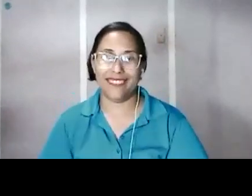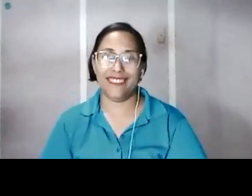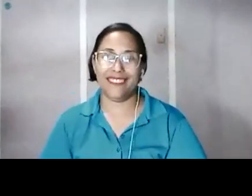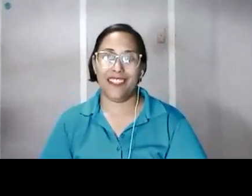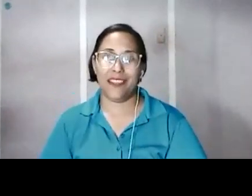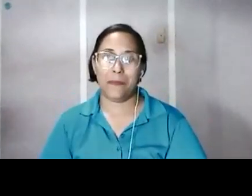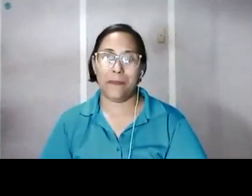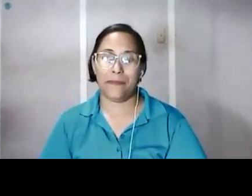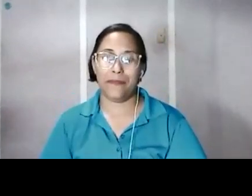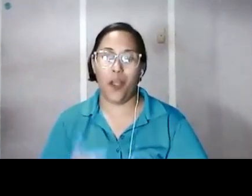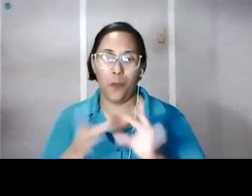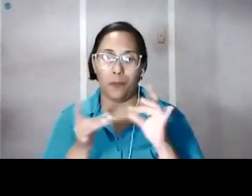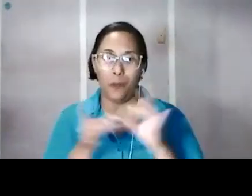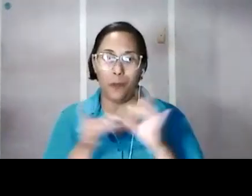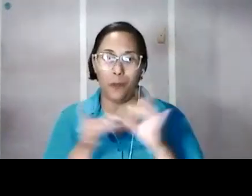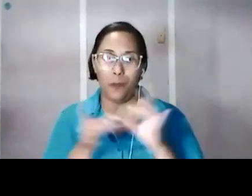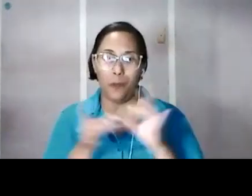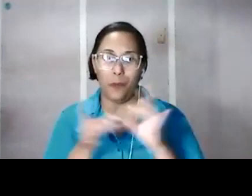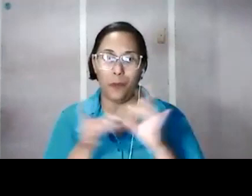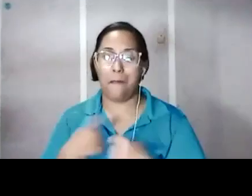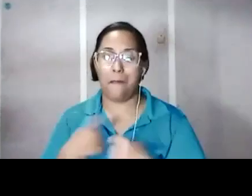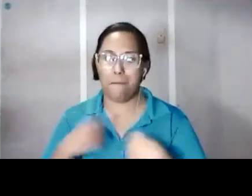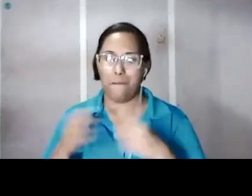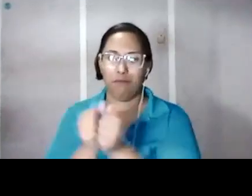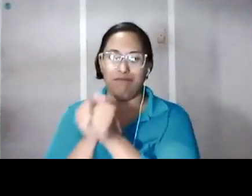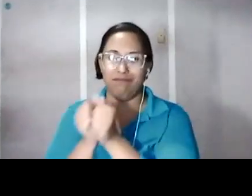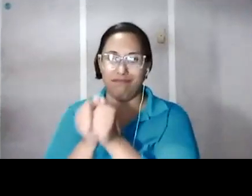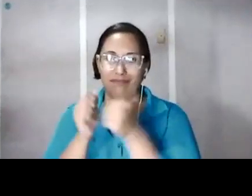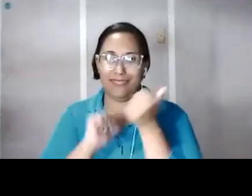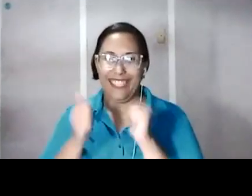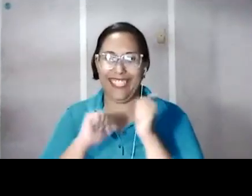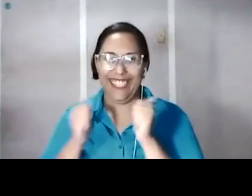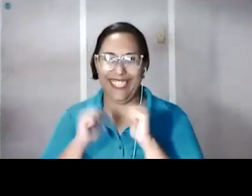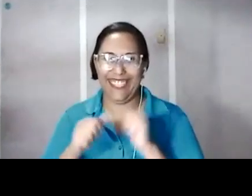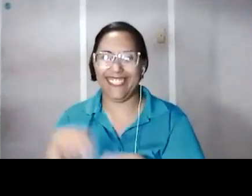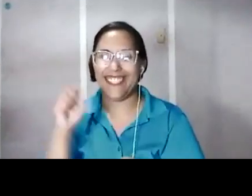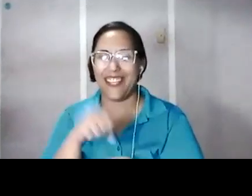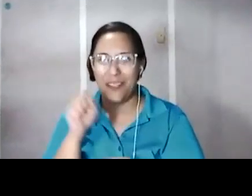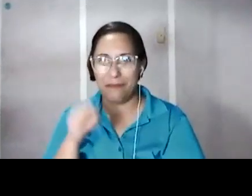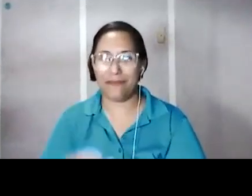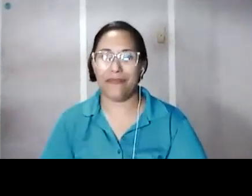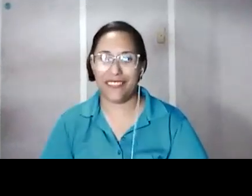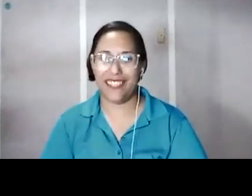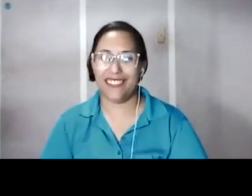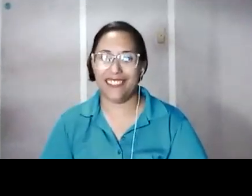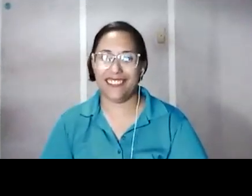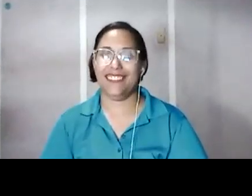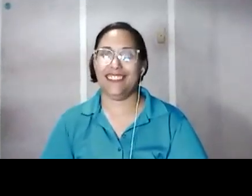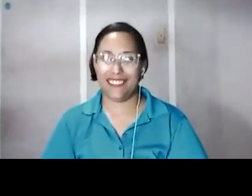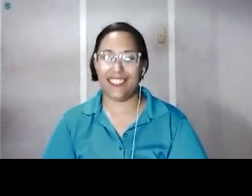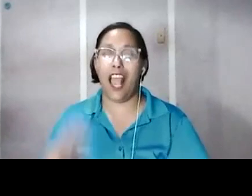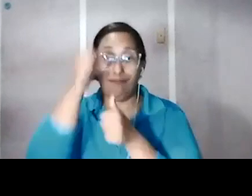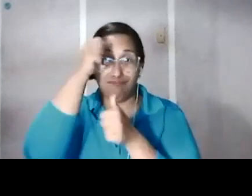Comenta Rafael Cabrera que fueron juntos a esa actividad. Sí, dile que creo que sí, que la recuerdo